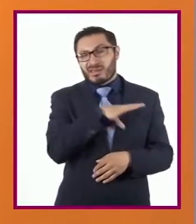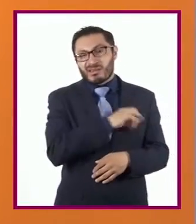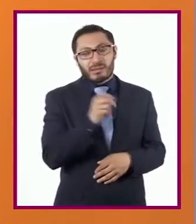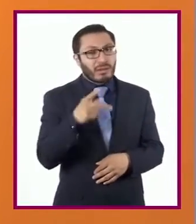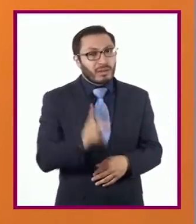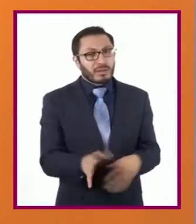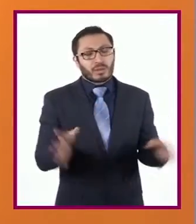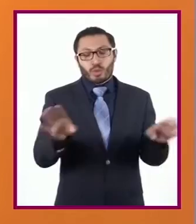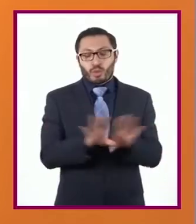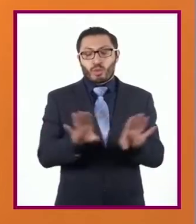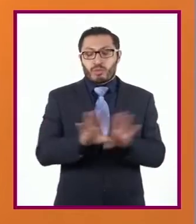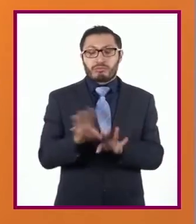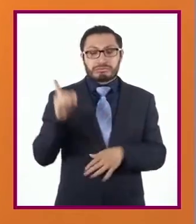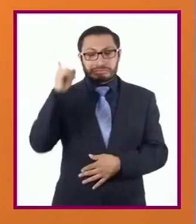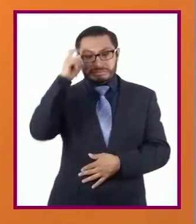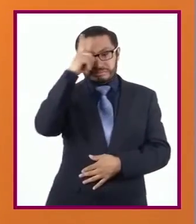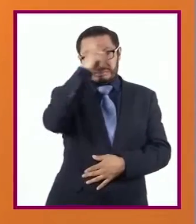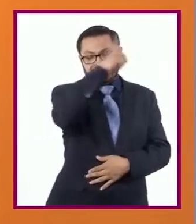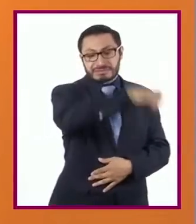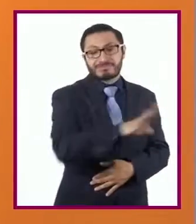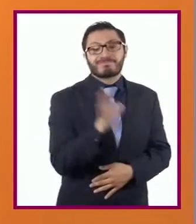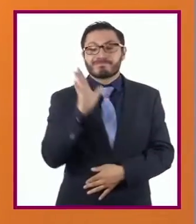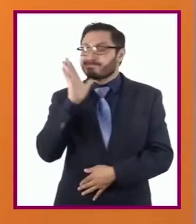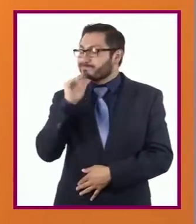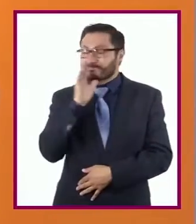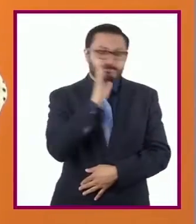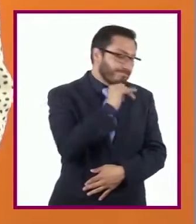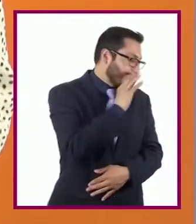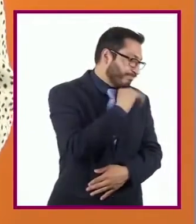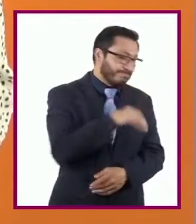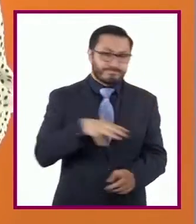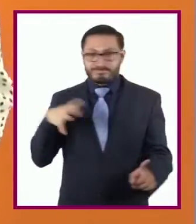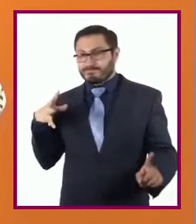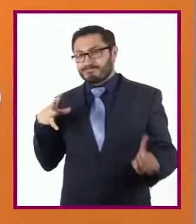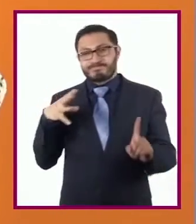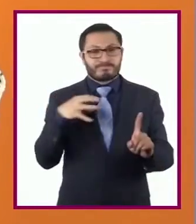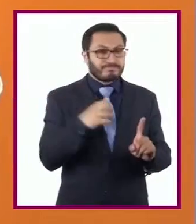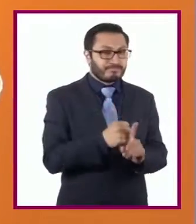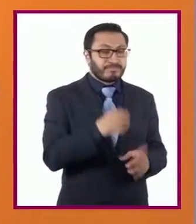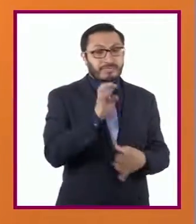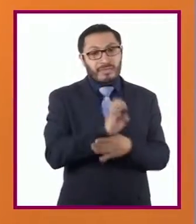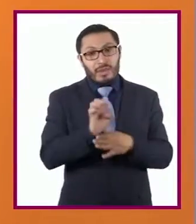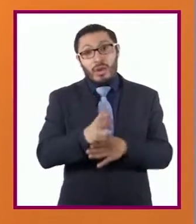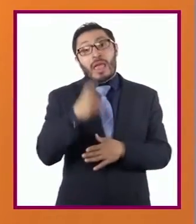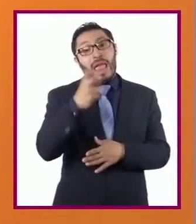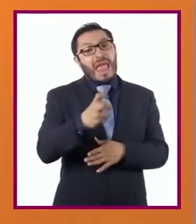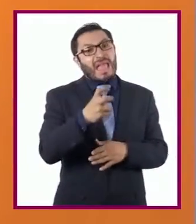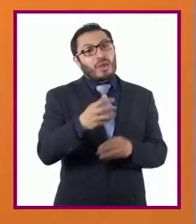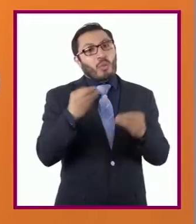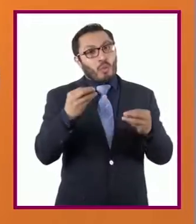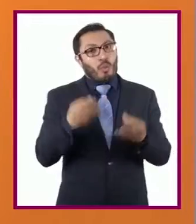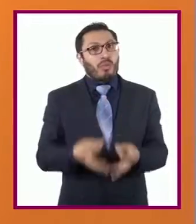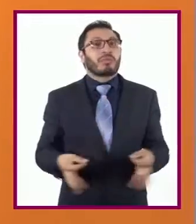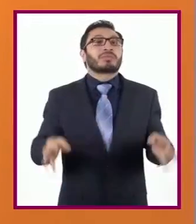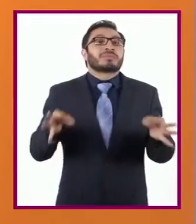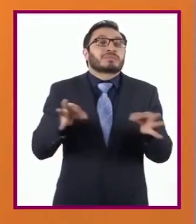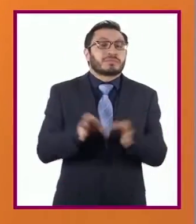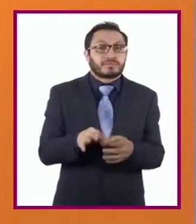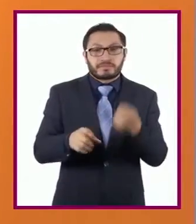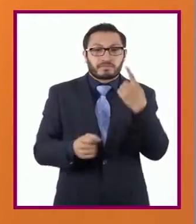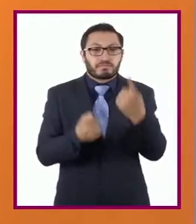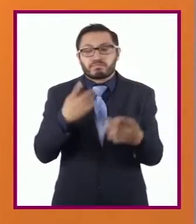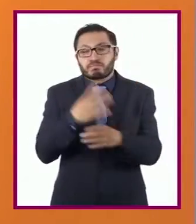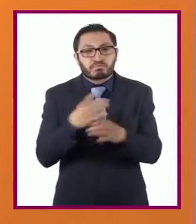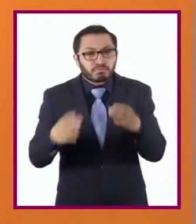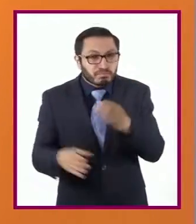pero se me hace muy difícil y no logro los resultados adecuados. Entonces, por supuesto que ese es el primer paso. Hay cosas